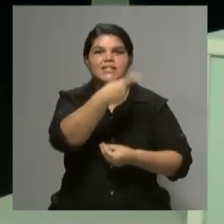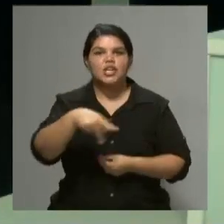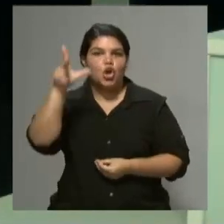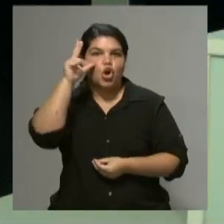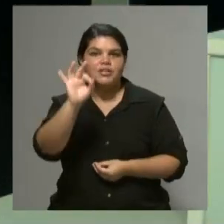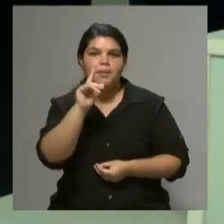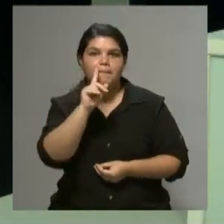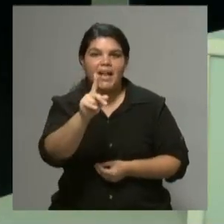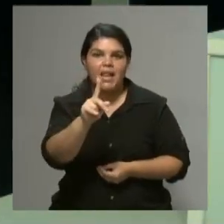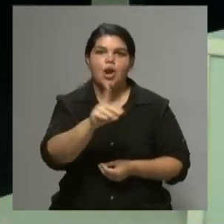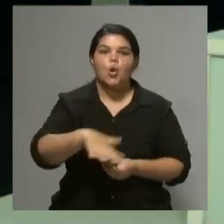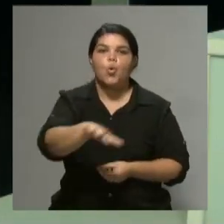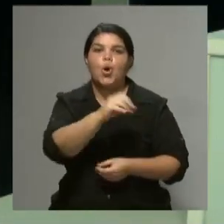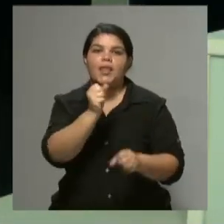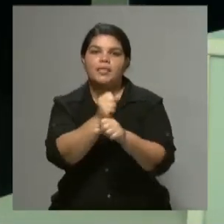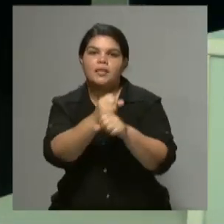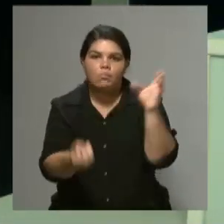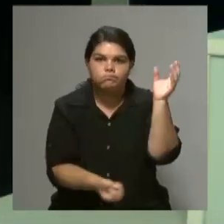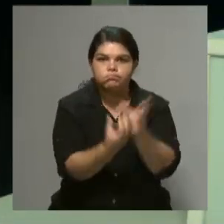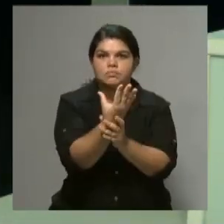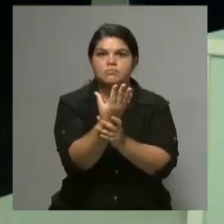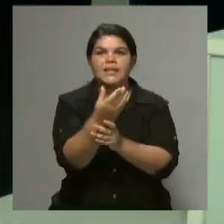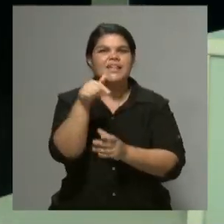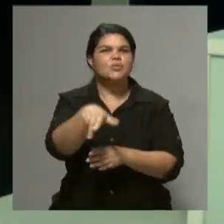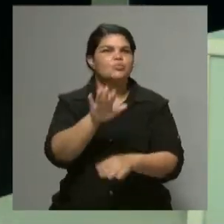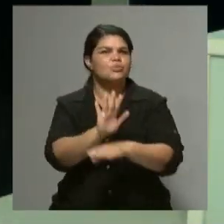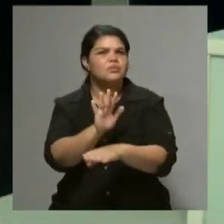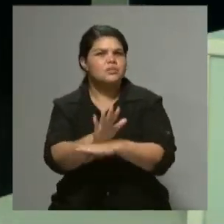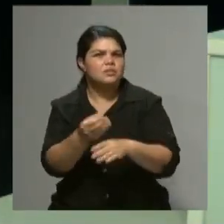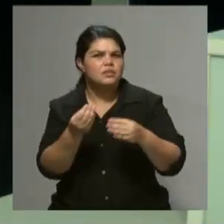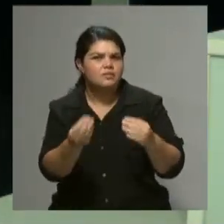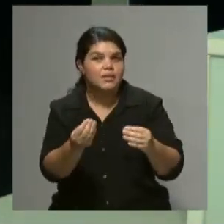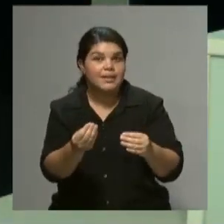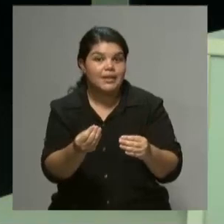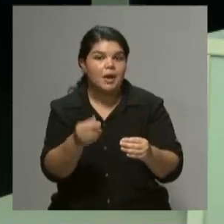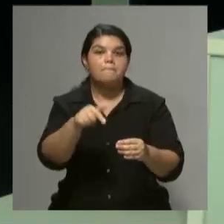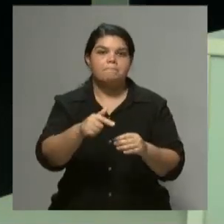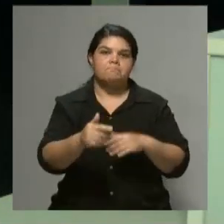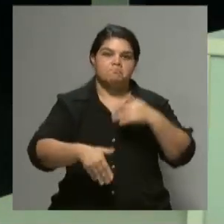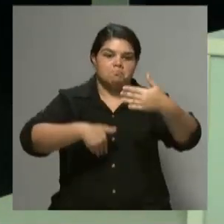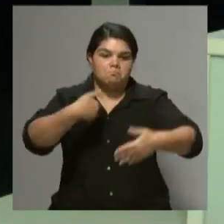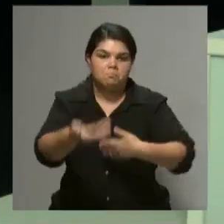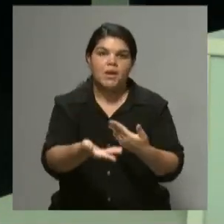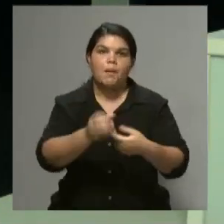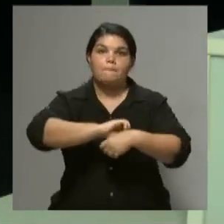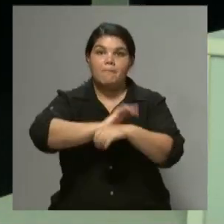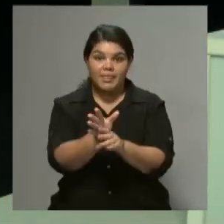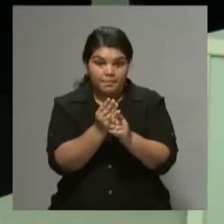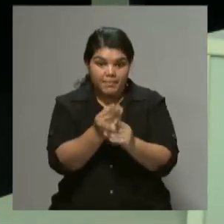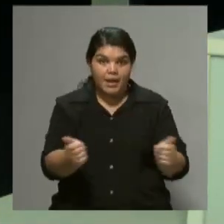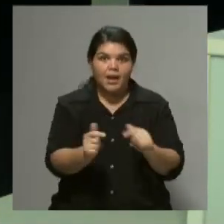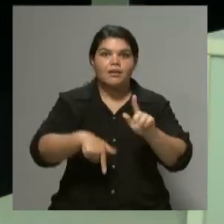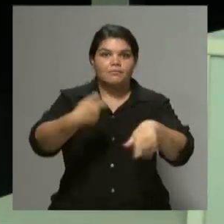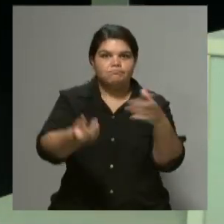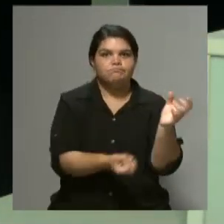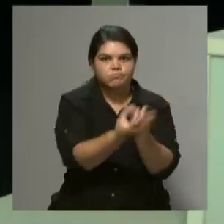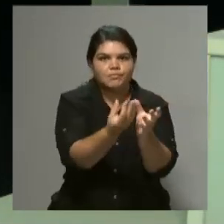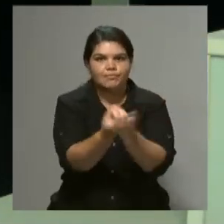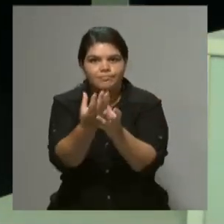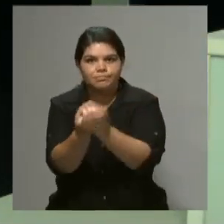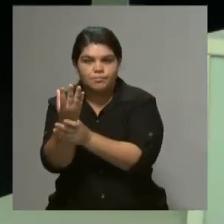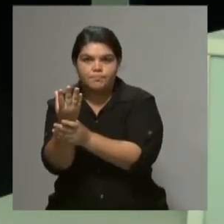más de 180.000 puestos laborales, lo que significa que podríamos estar en niveles prepandemia. De eso vamos a hablar y nos vamos a sacar las dudas, pero también hay